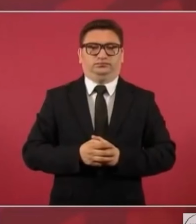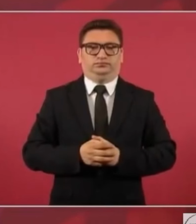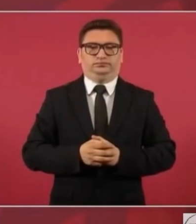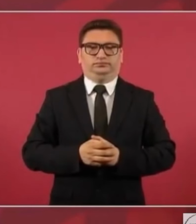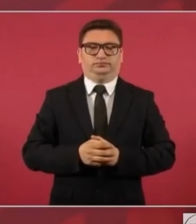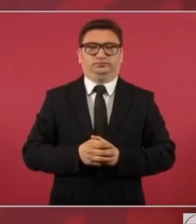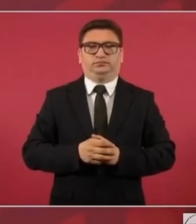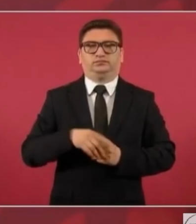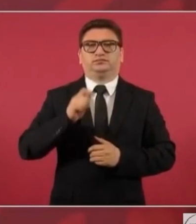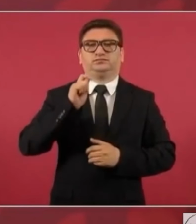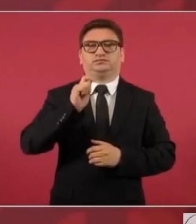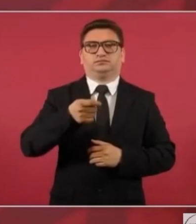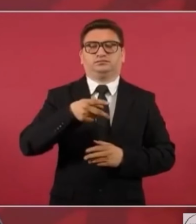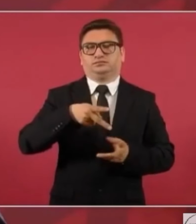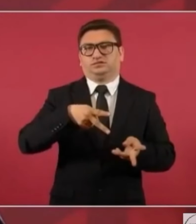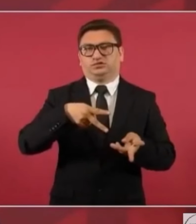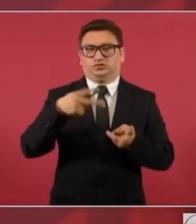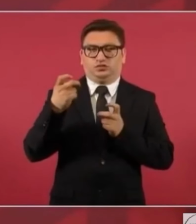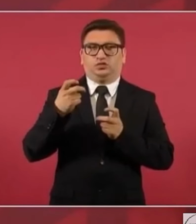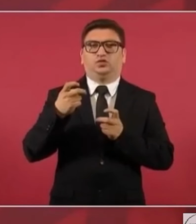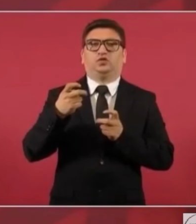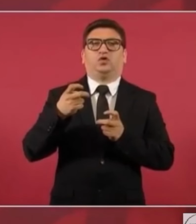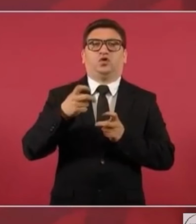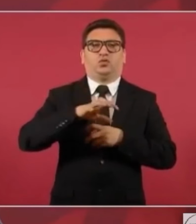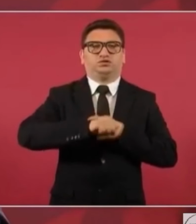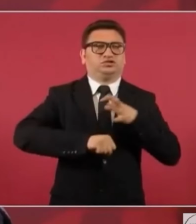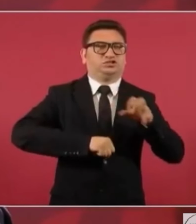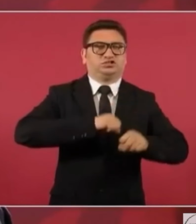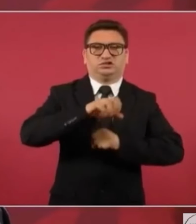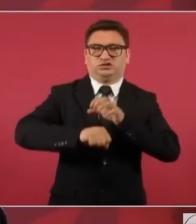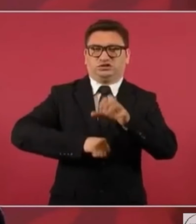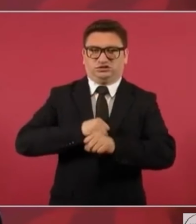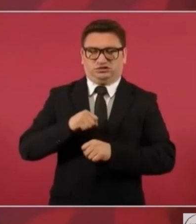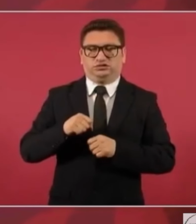de robo, de saqueo,